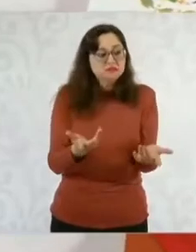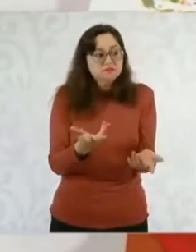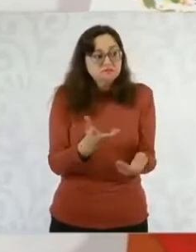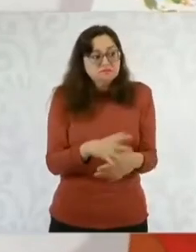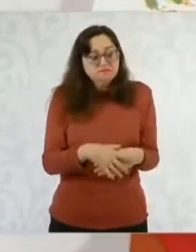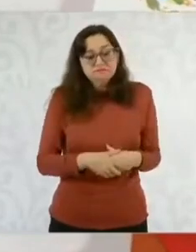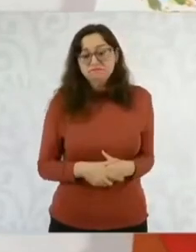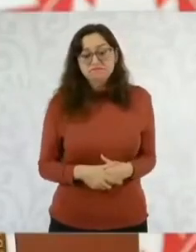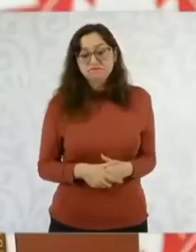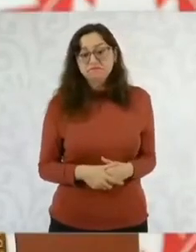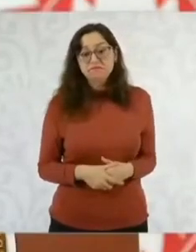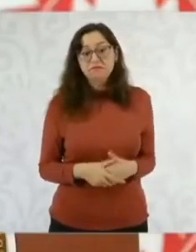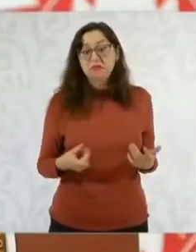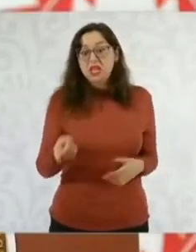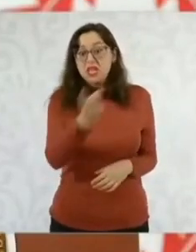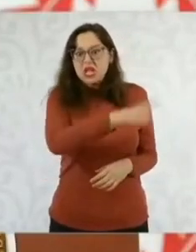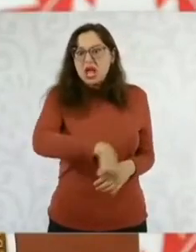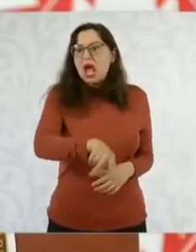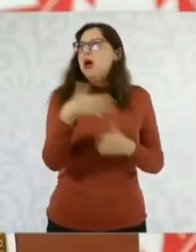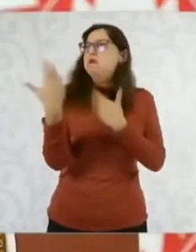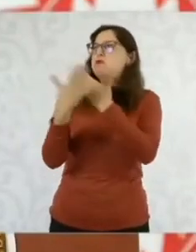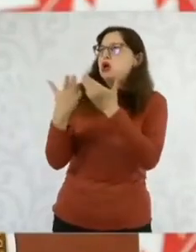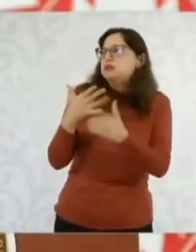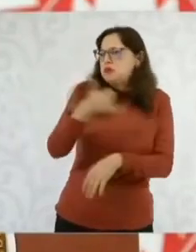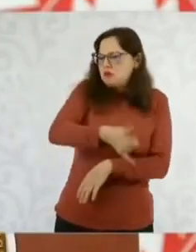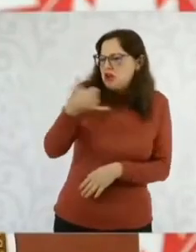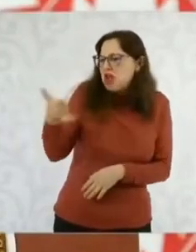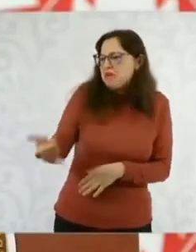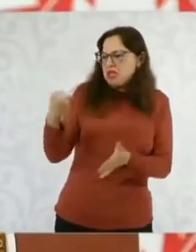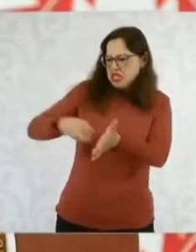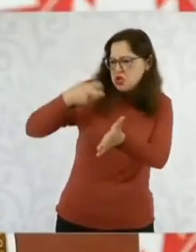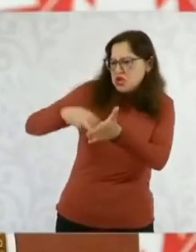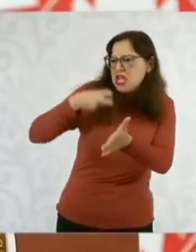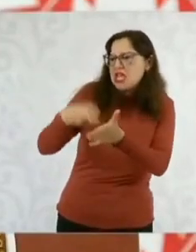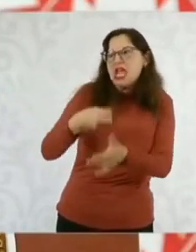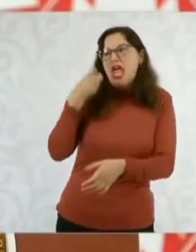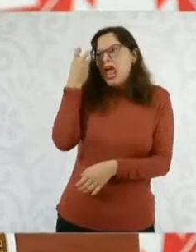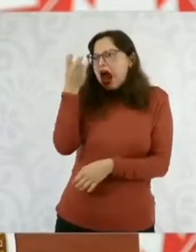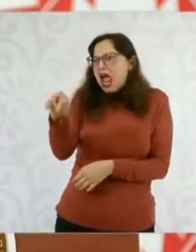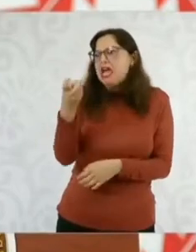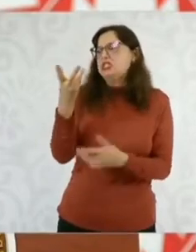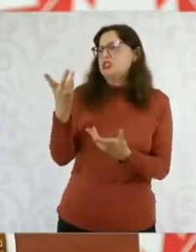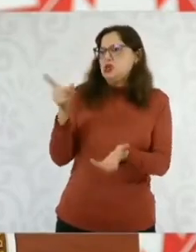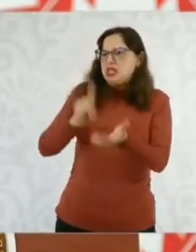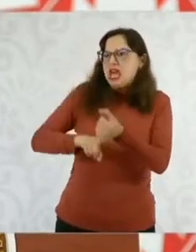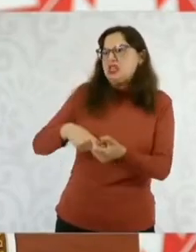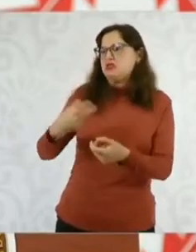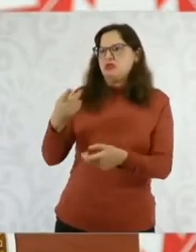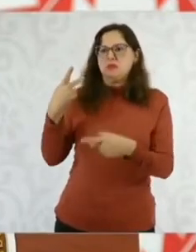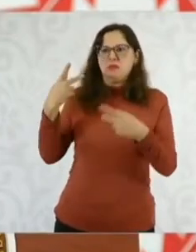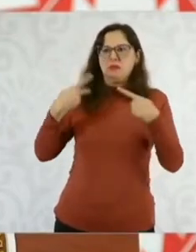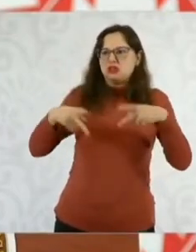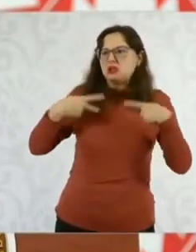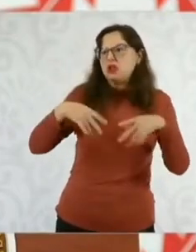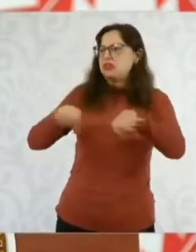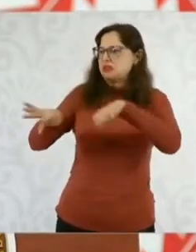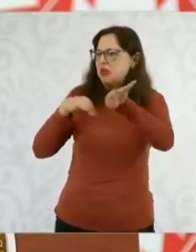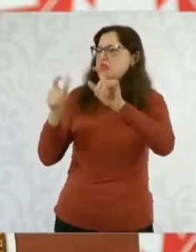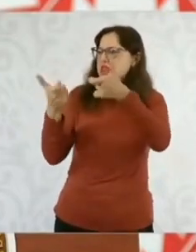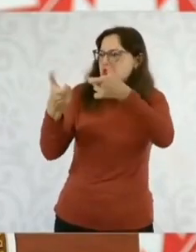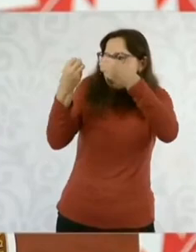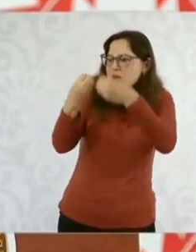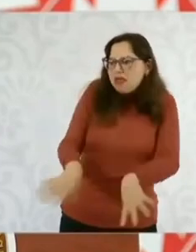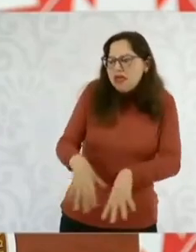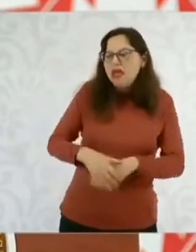los ahorros a los trabajadores con la reforma al Infonavit. Y ayer Octavio presenta las corruptelas y